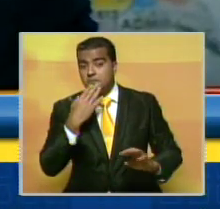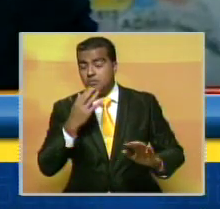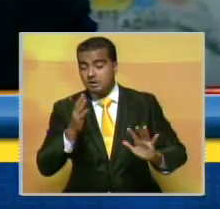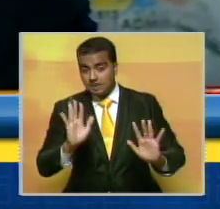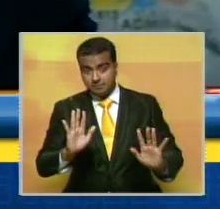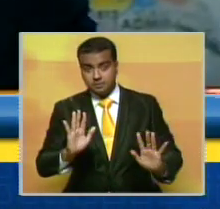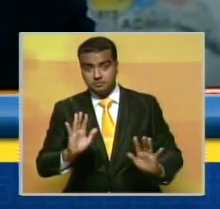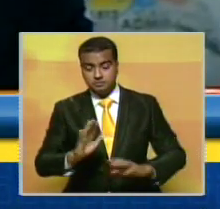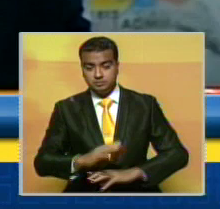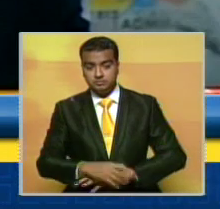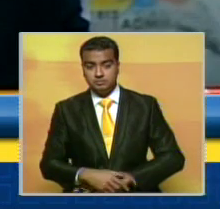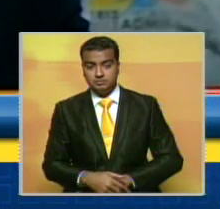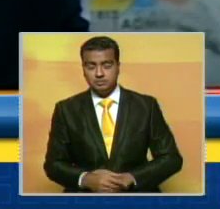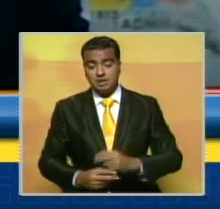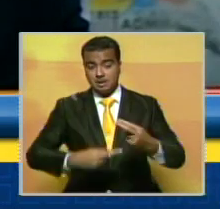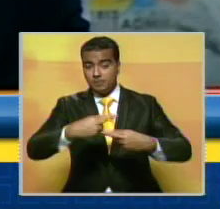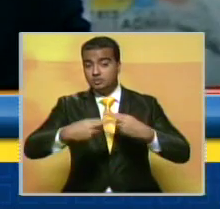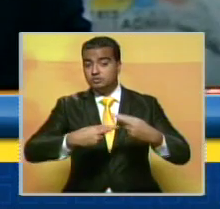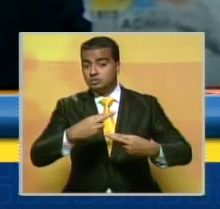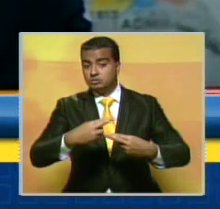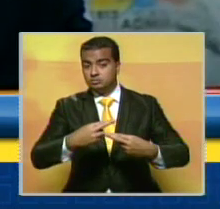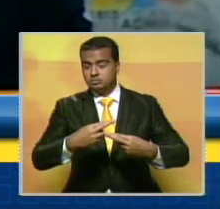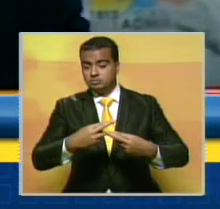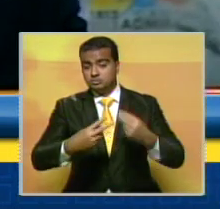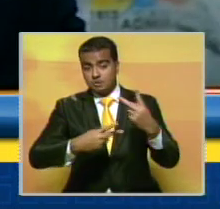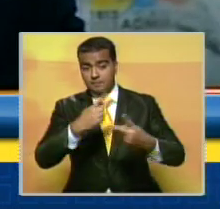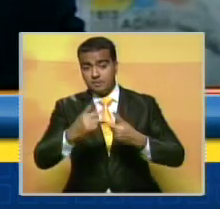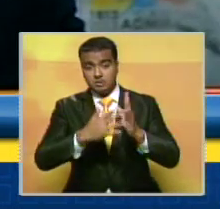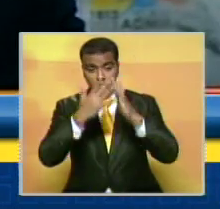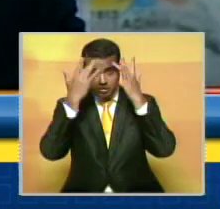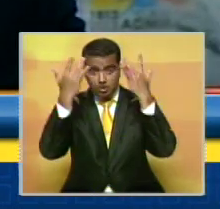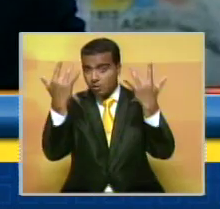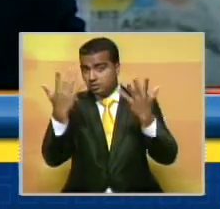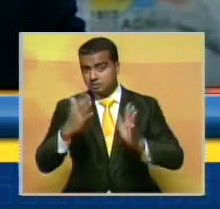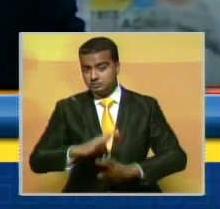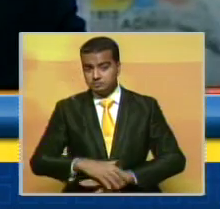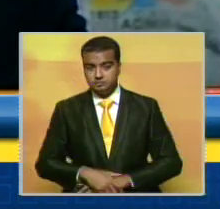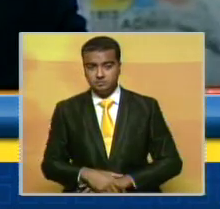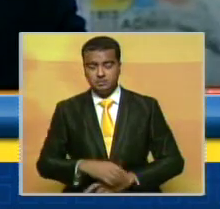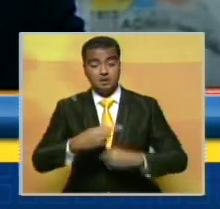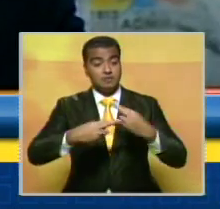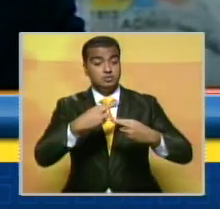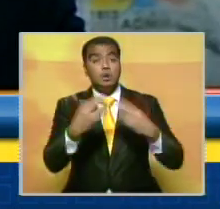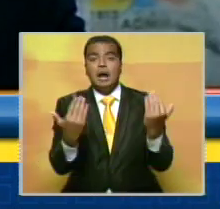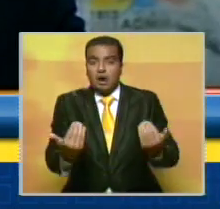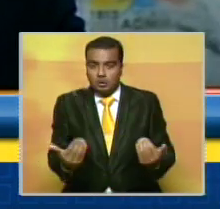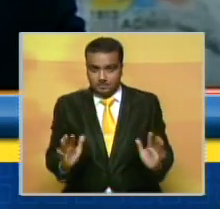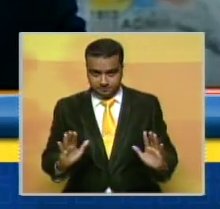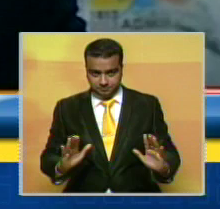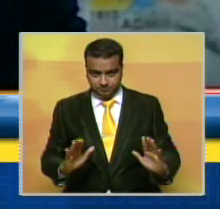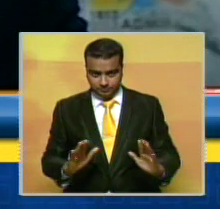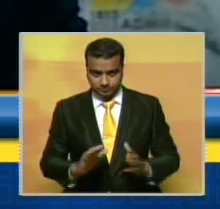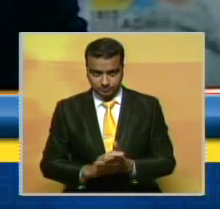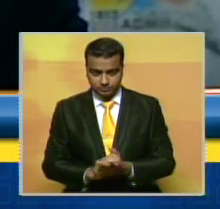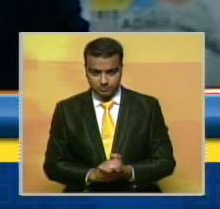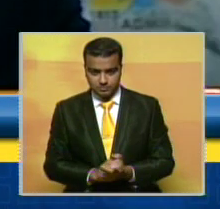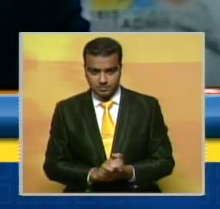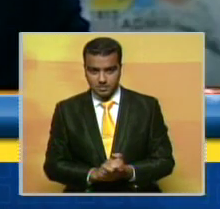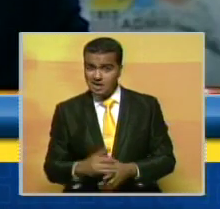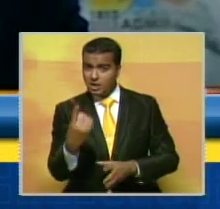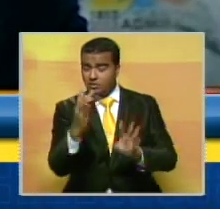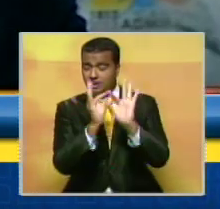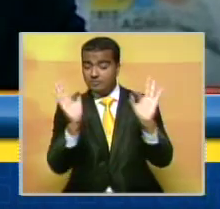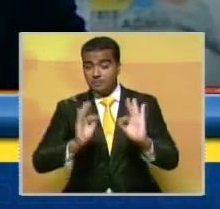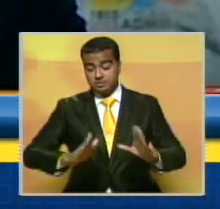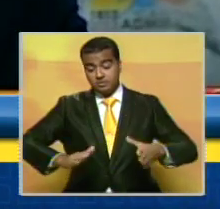el carácter de la revolución, su carácter político e ideológico de la revolución. Ahora, la única manera